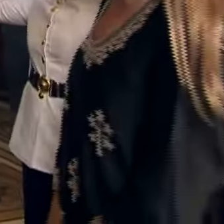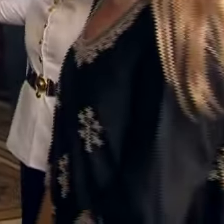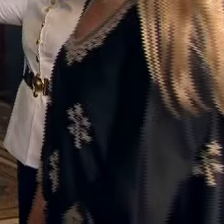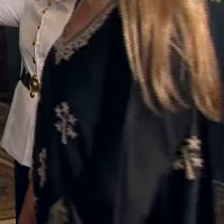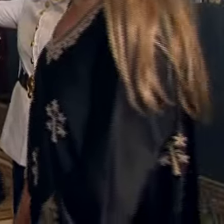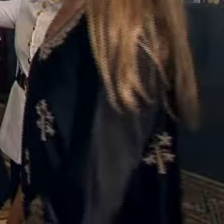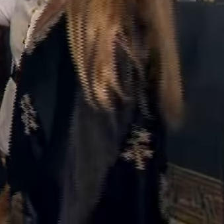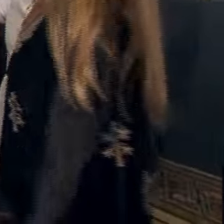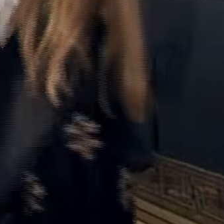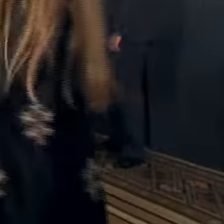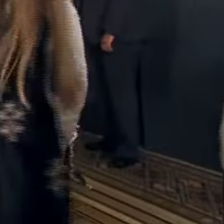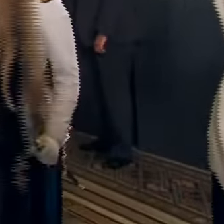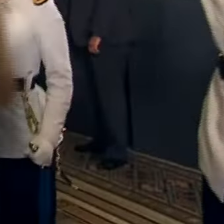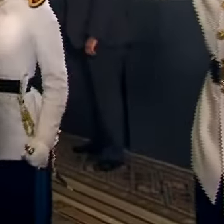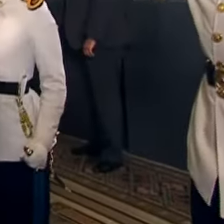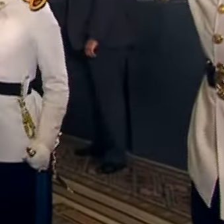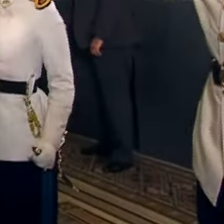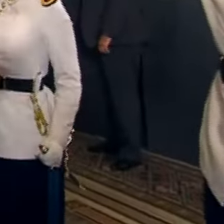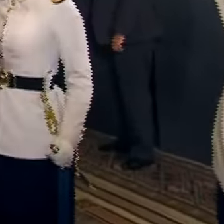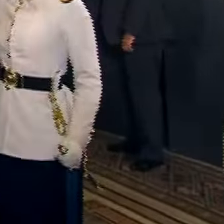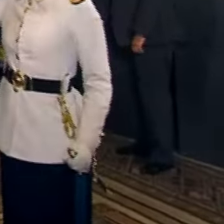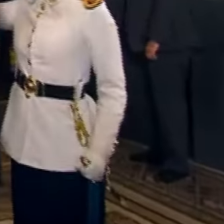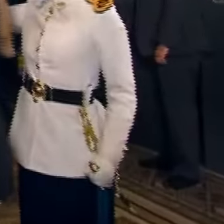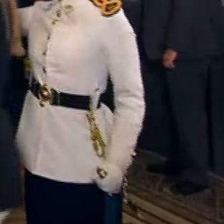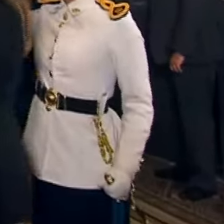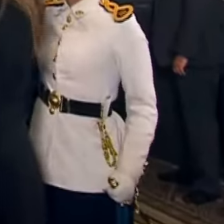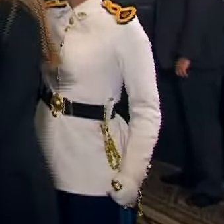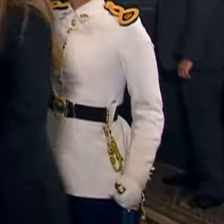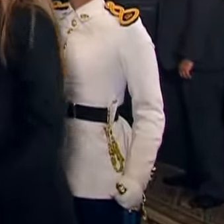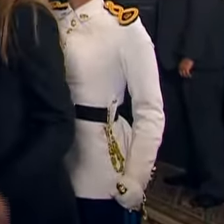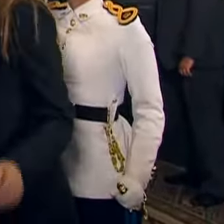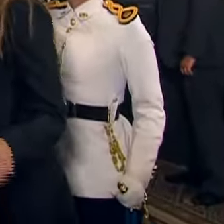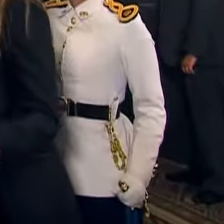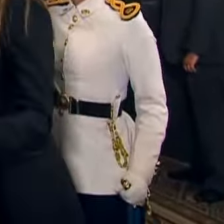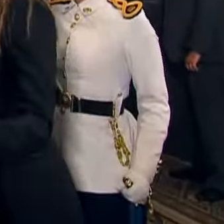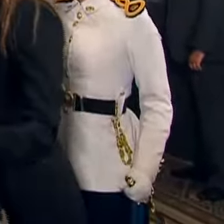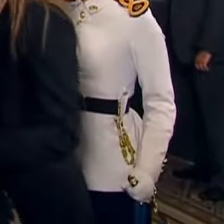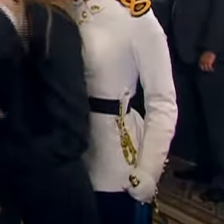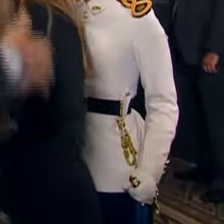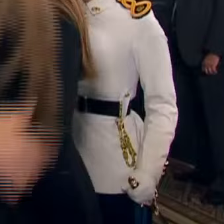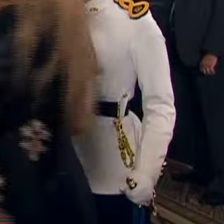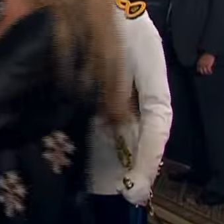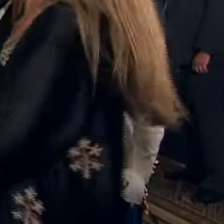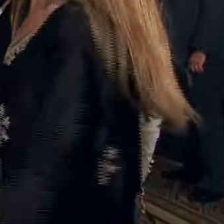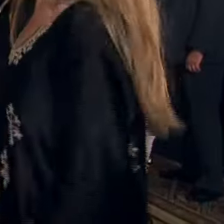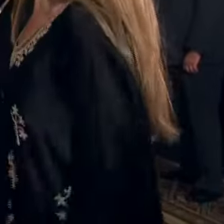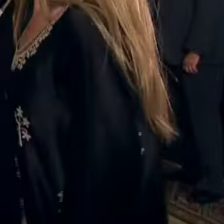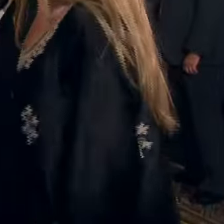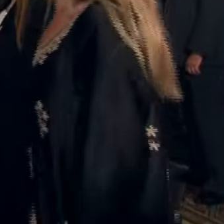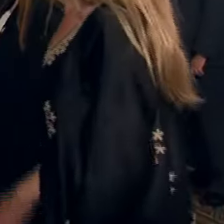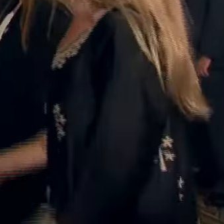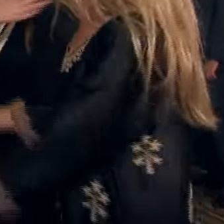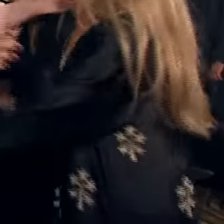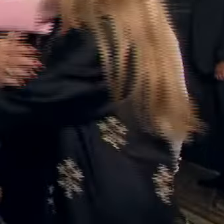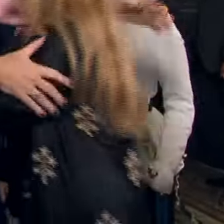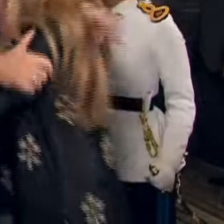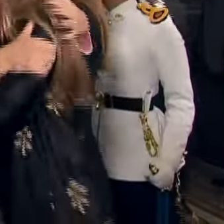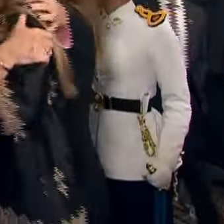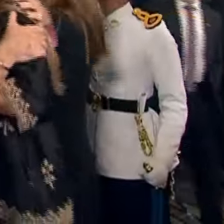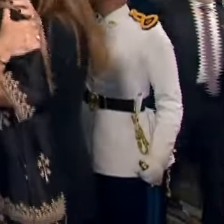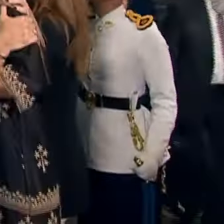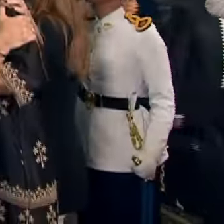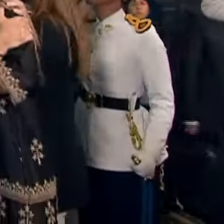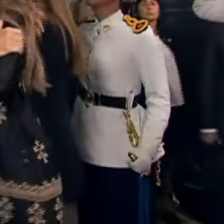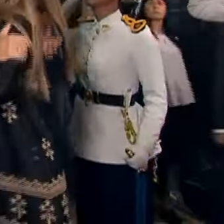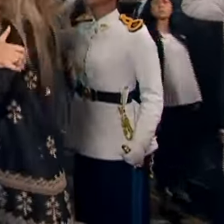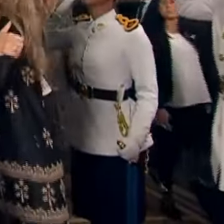La Comisión de Exterior recibe al señor presidente de la Nación en el atrio del Palacio del Congreso